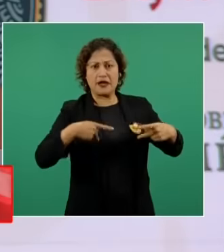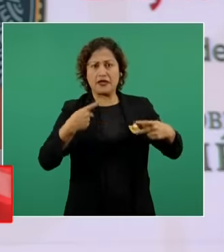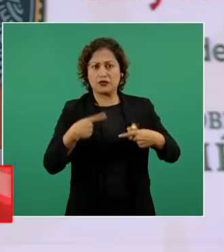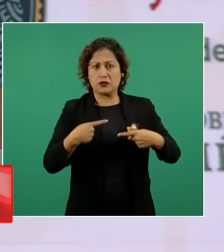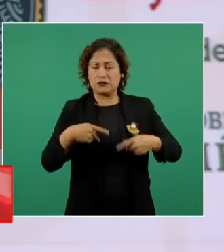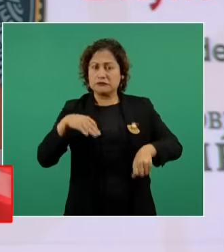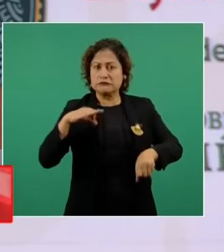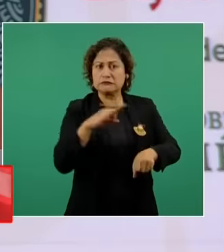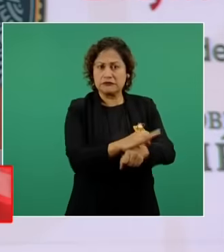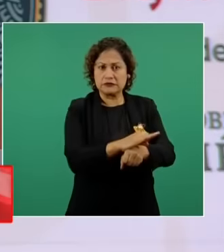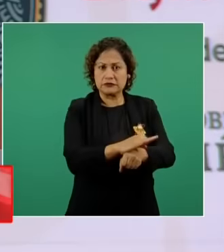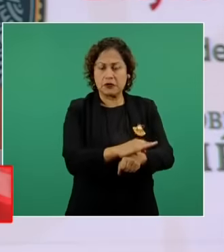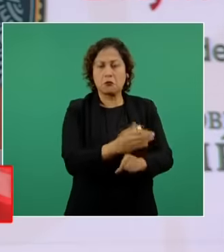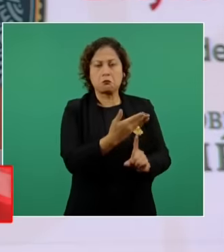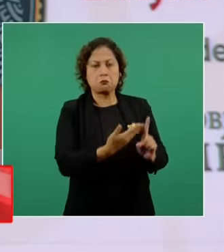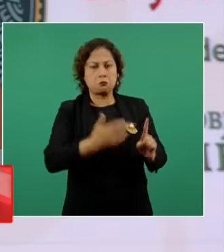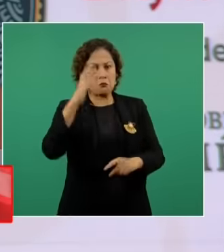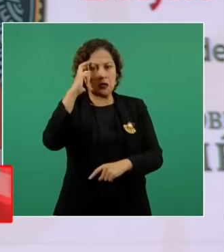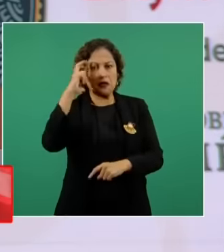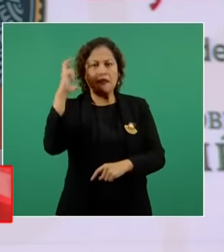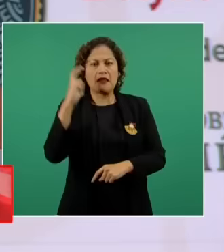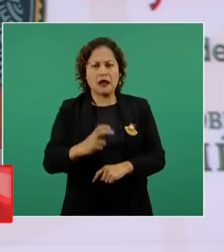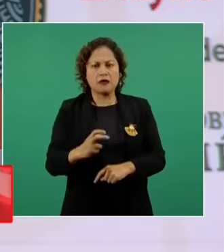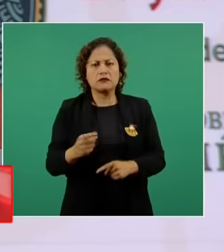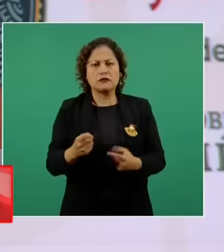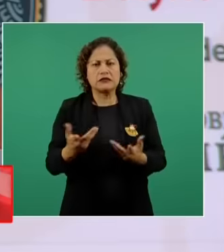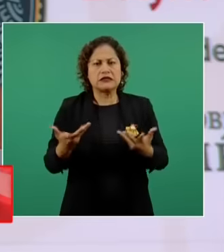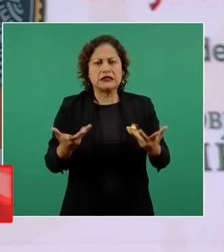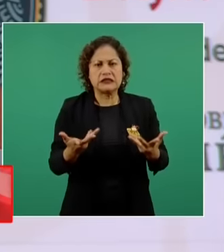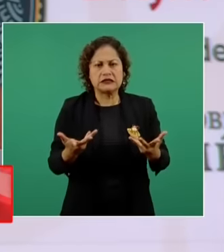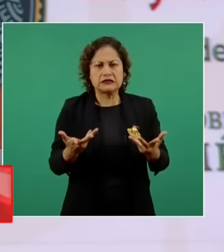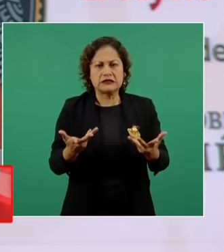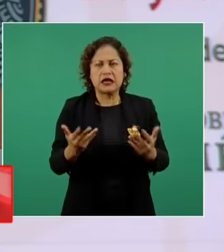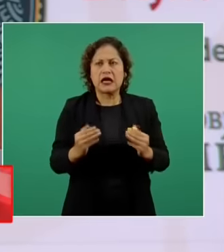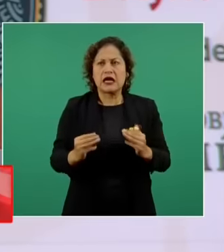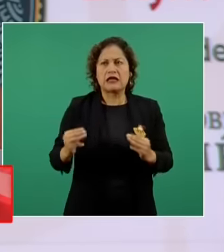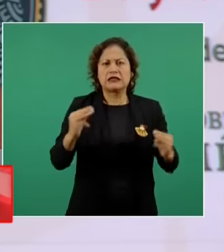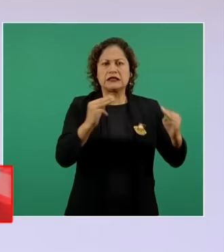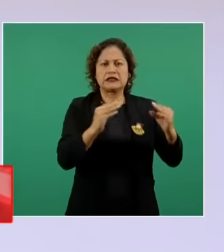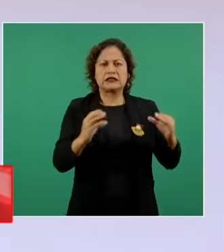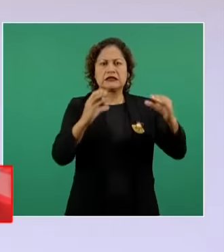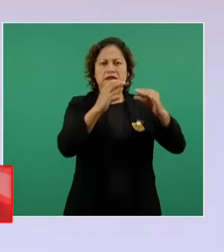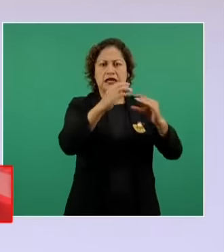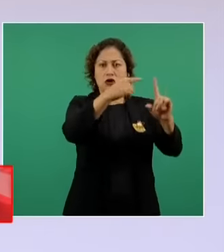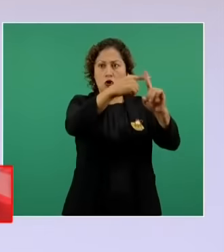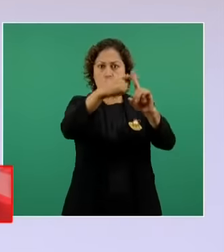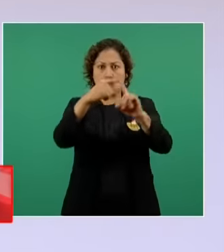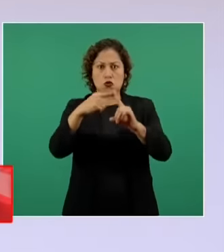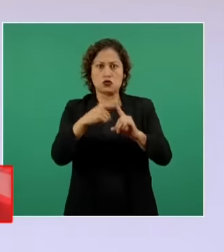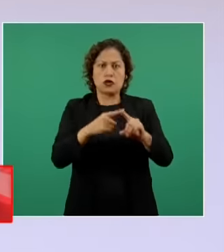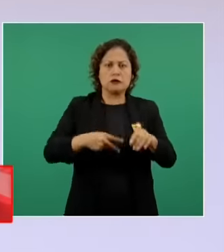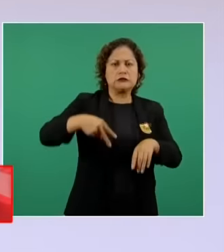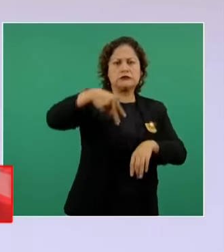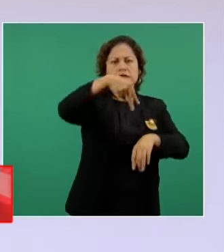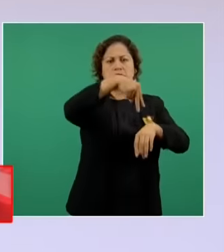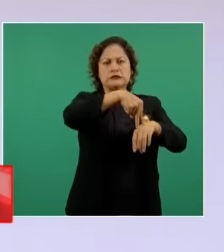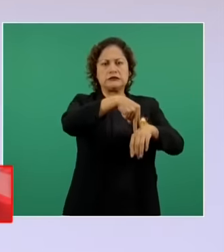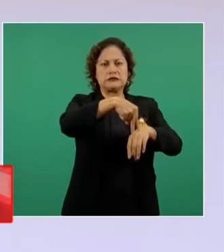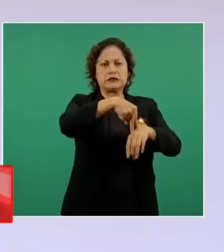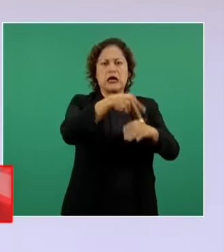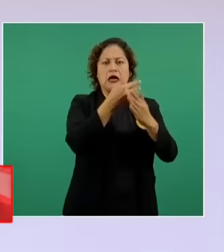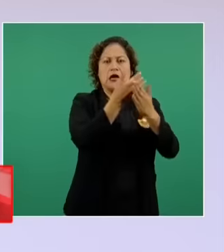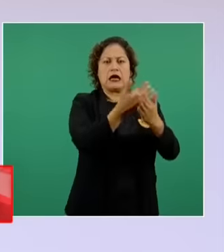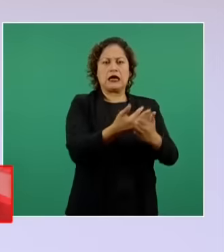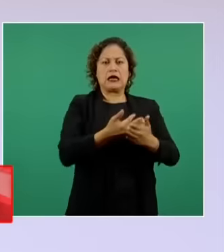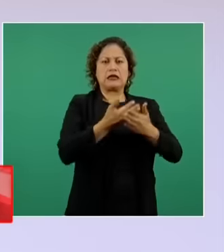prefirió quedarse en el Cerro de las Cruces y no tomar la Ciudad de